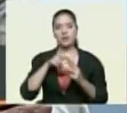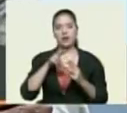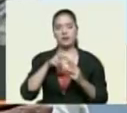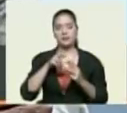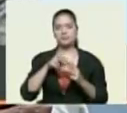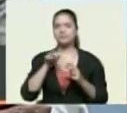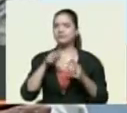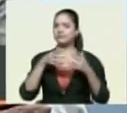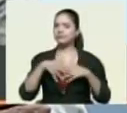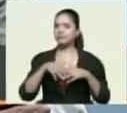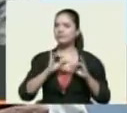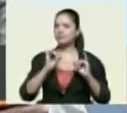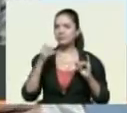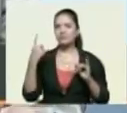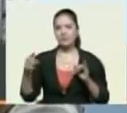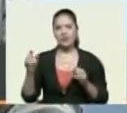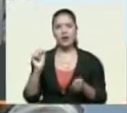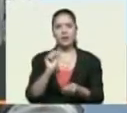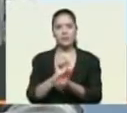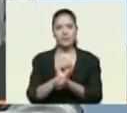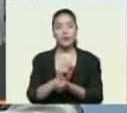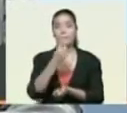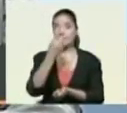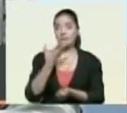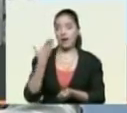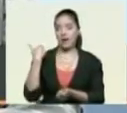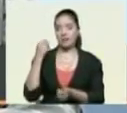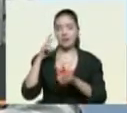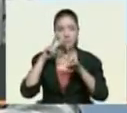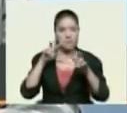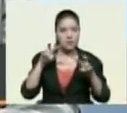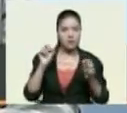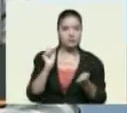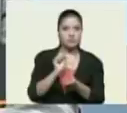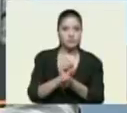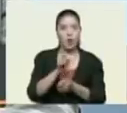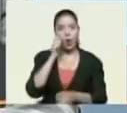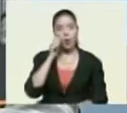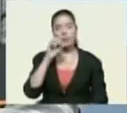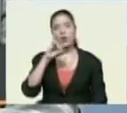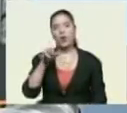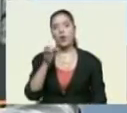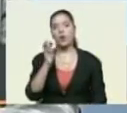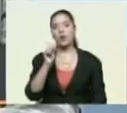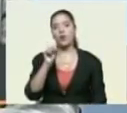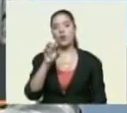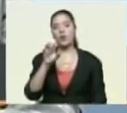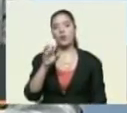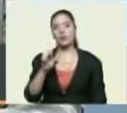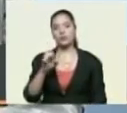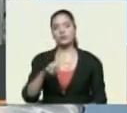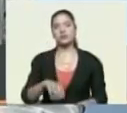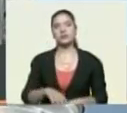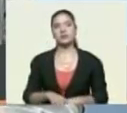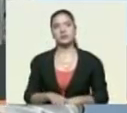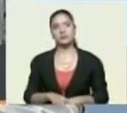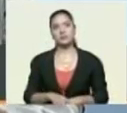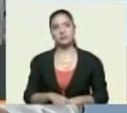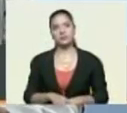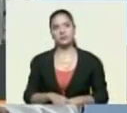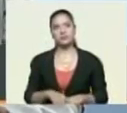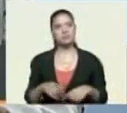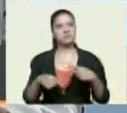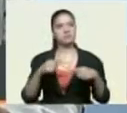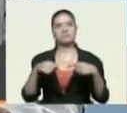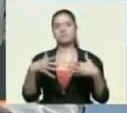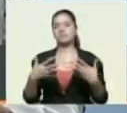De esta empresa ya había un detenido en la primera fase de la operación, José Wolfgang Báez,